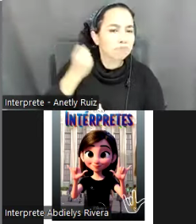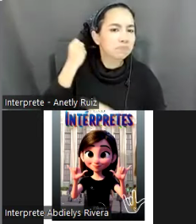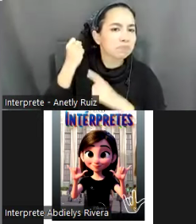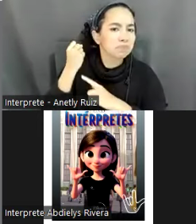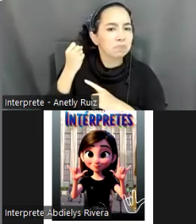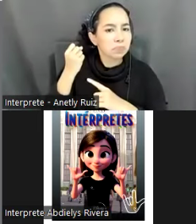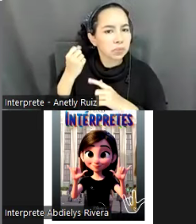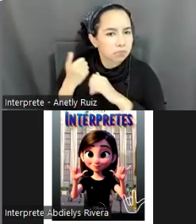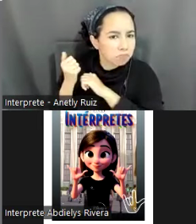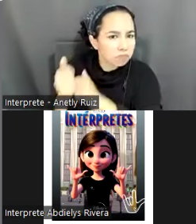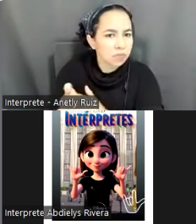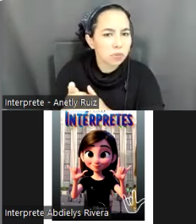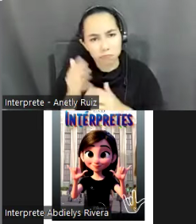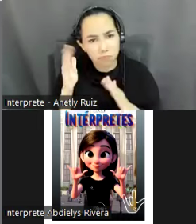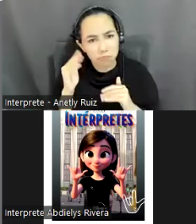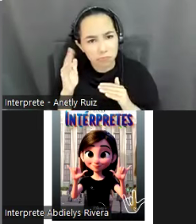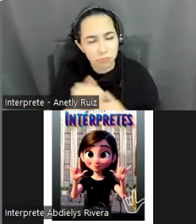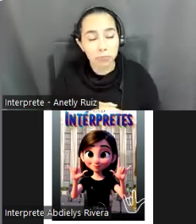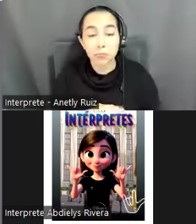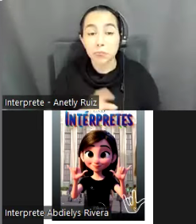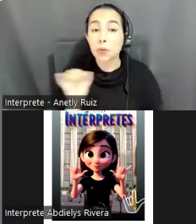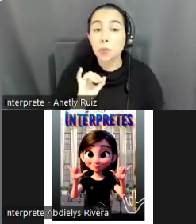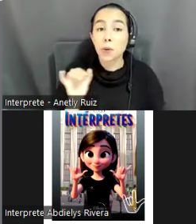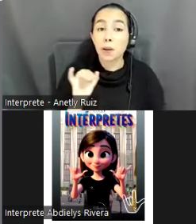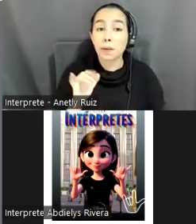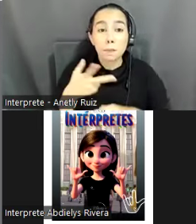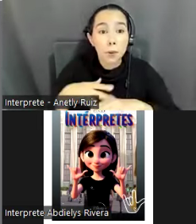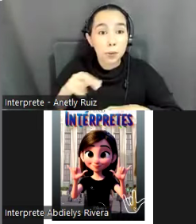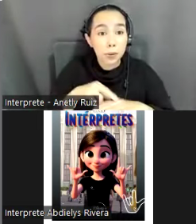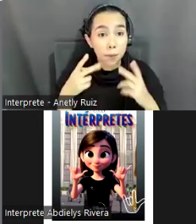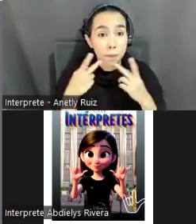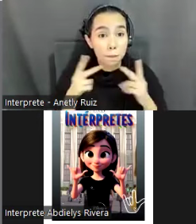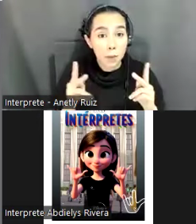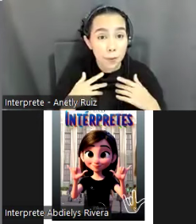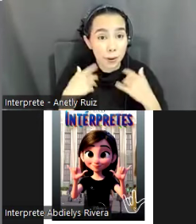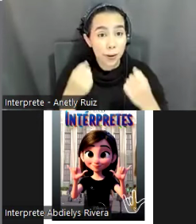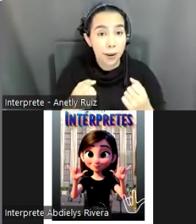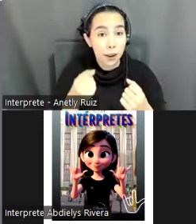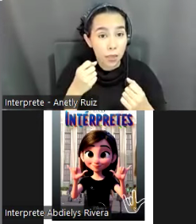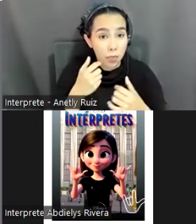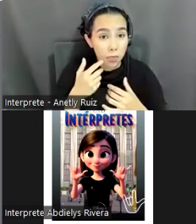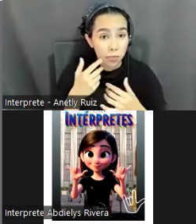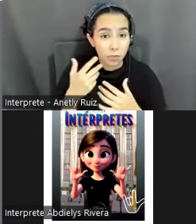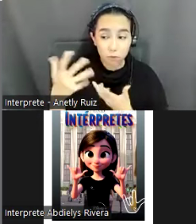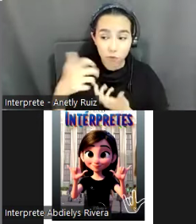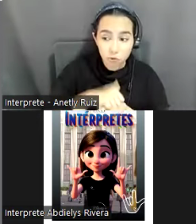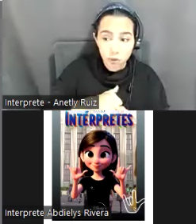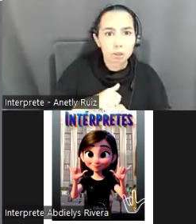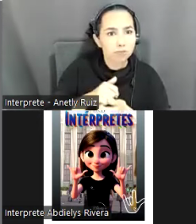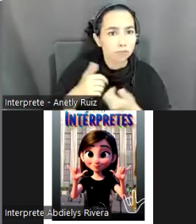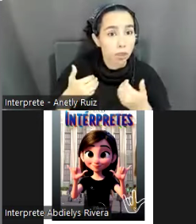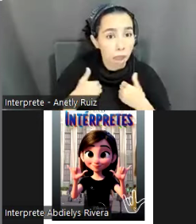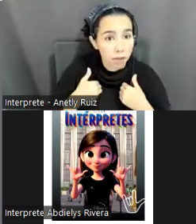del Puerto Rico Public Health Trust en su página de Facebook e Instagram, donde vamos a estar compartiendo información